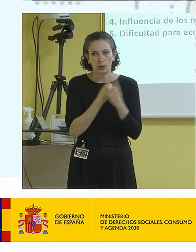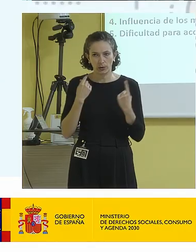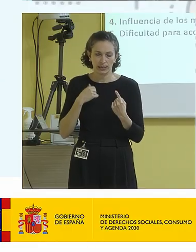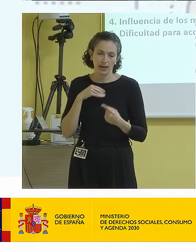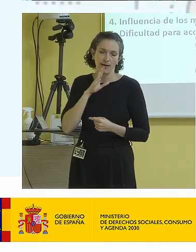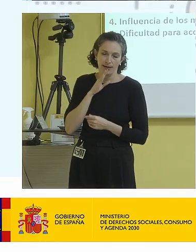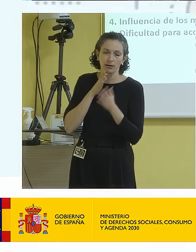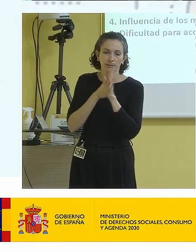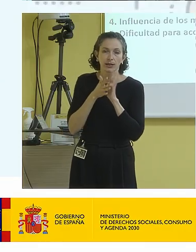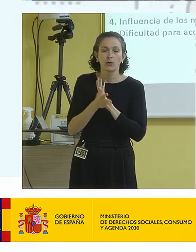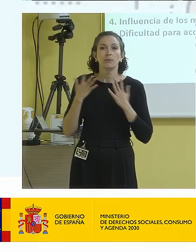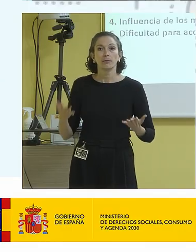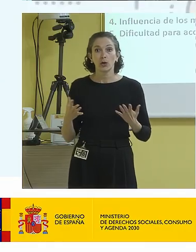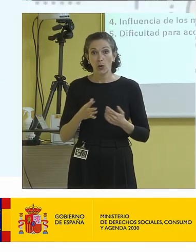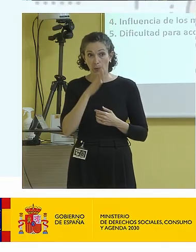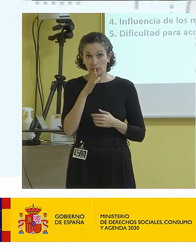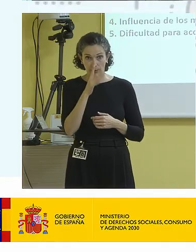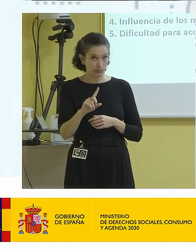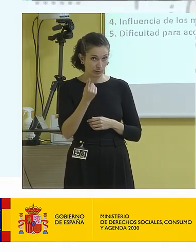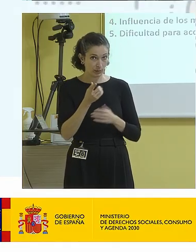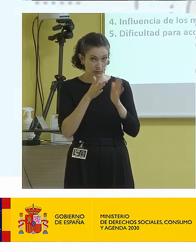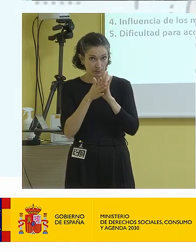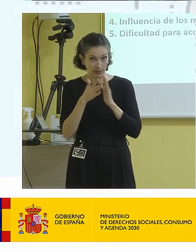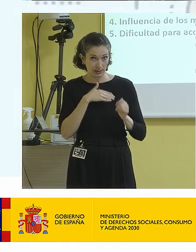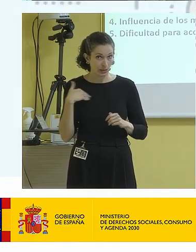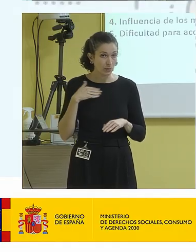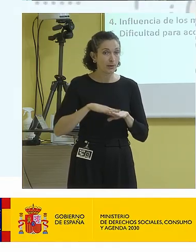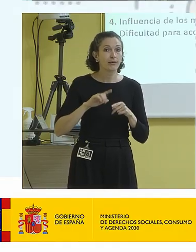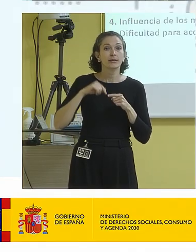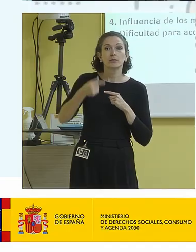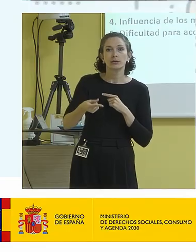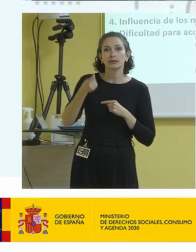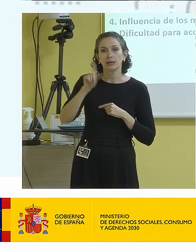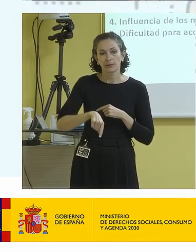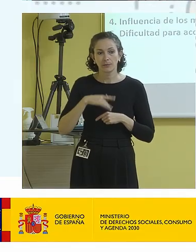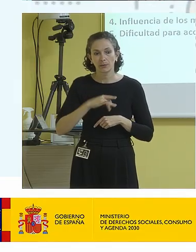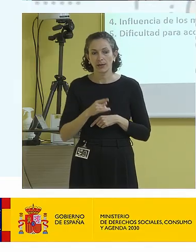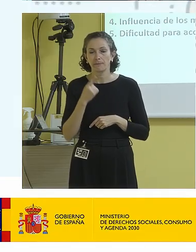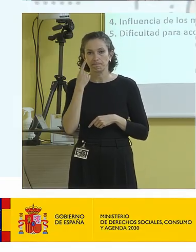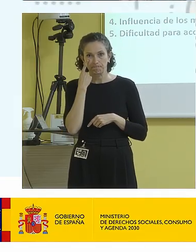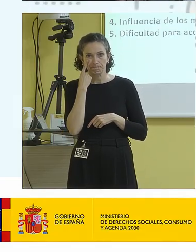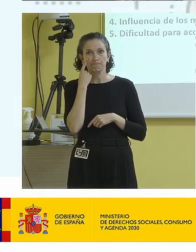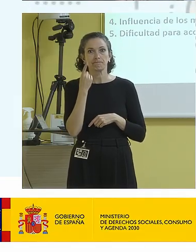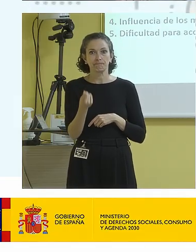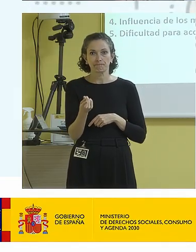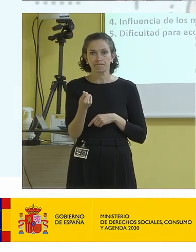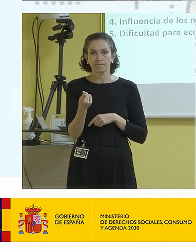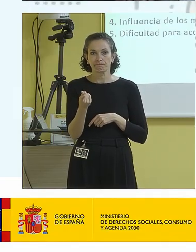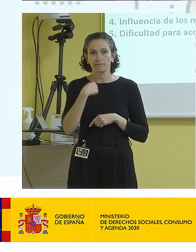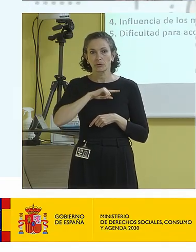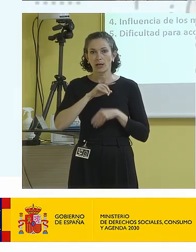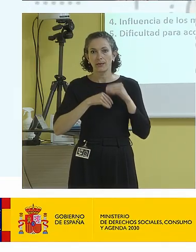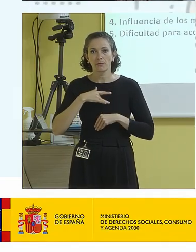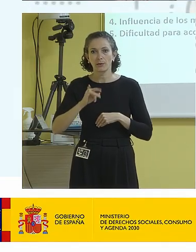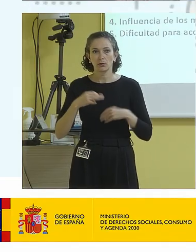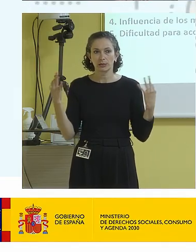pero quiero poner las causas por delante para luego también, pues, poner un poco sobre la mesa qué podemos hacer,